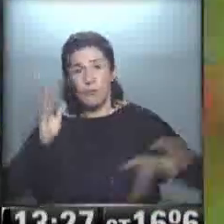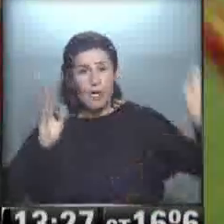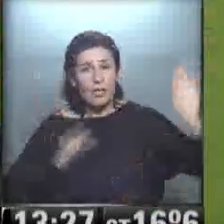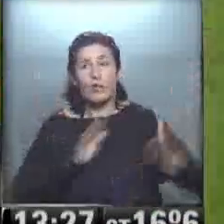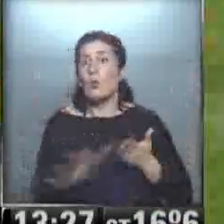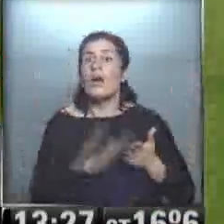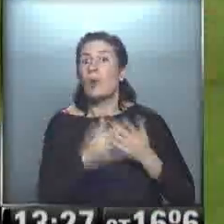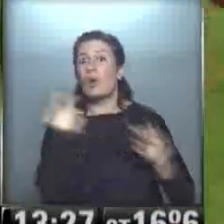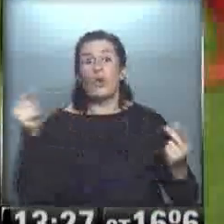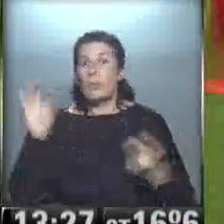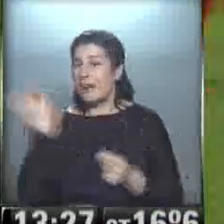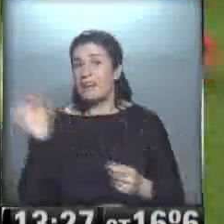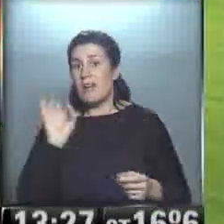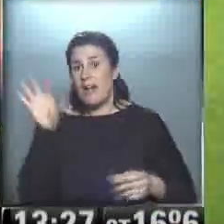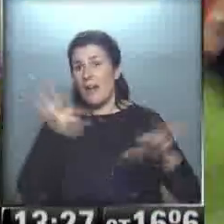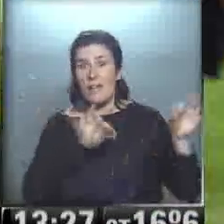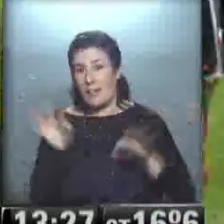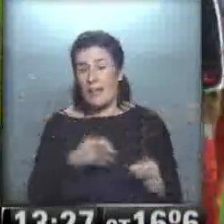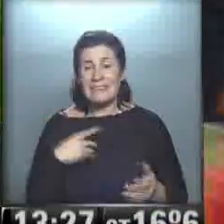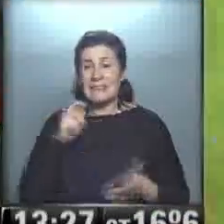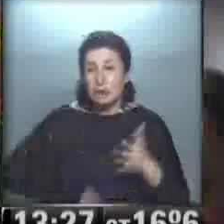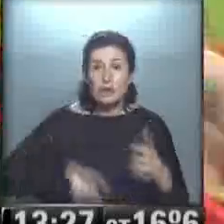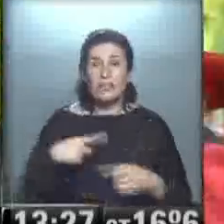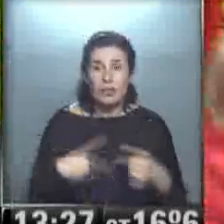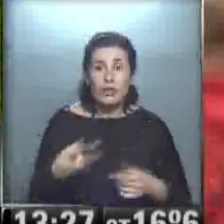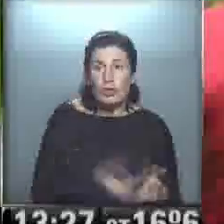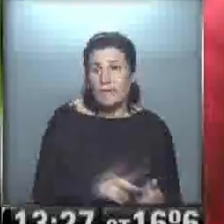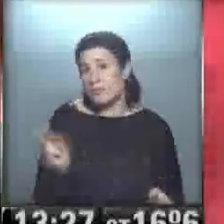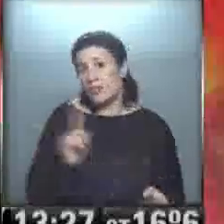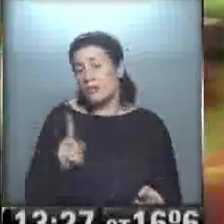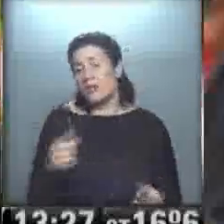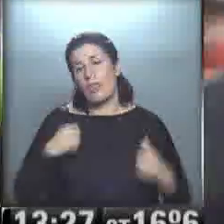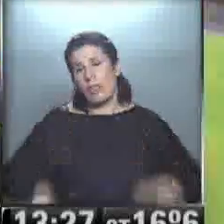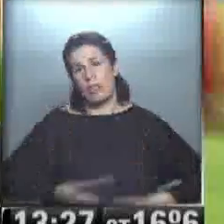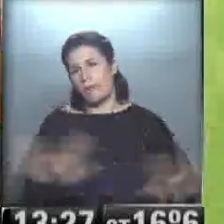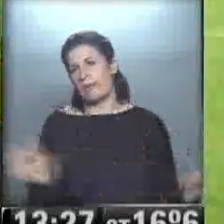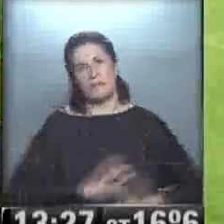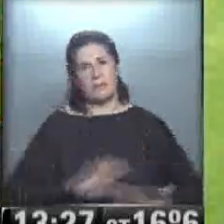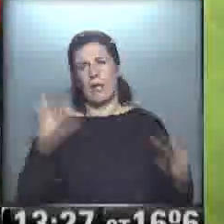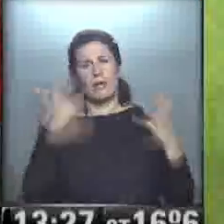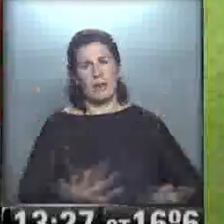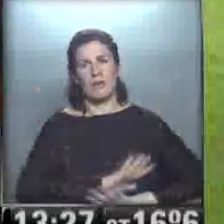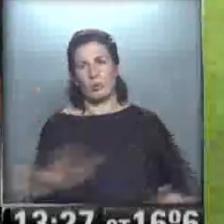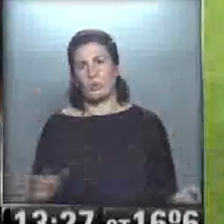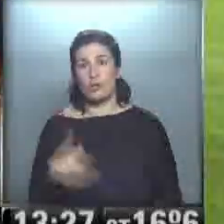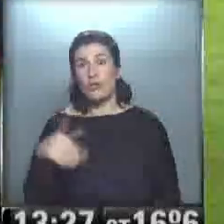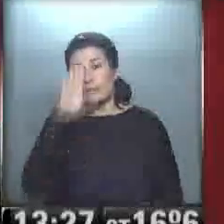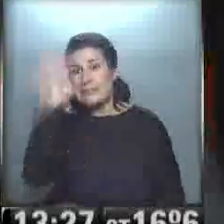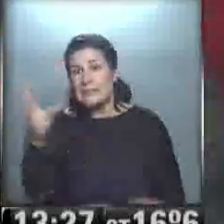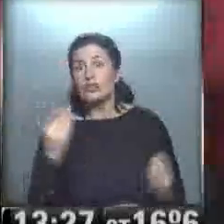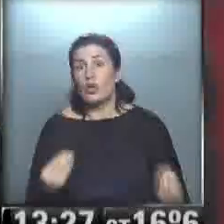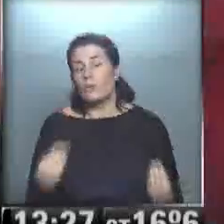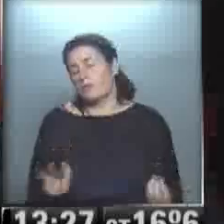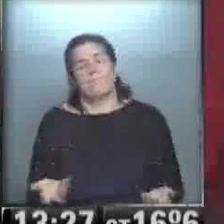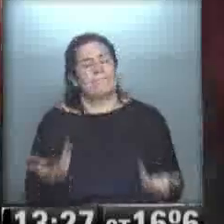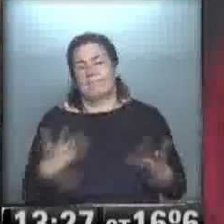llegan, se dilataba la renovación de su contrato y se terminó cansando. Dijo, bueno, basta, hasta acá llegué, porque de cara a lo que se viene, que